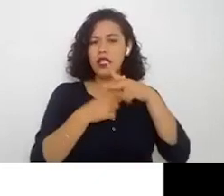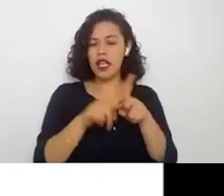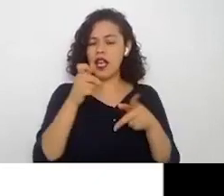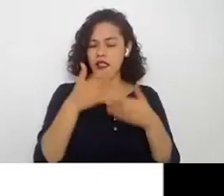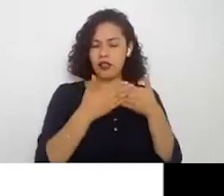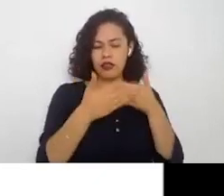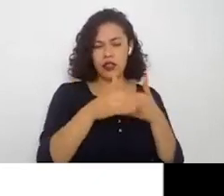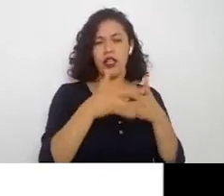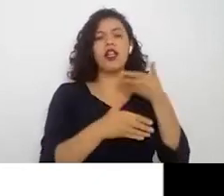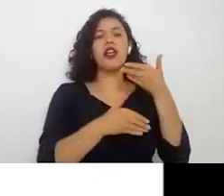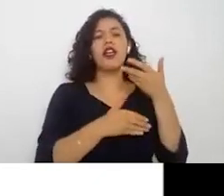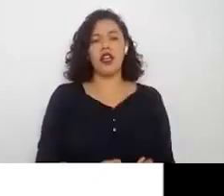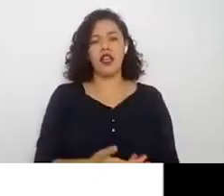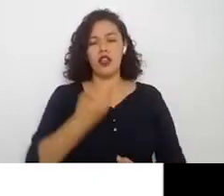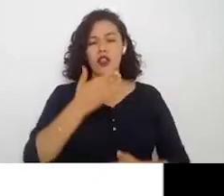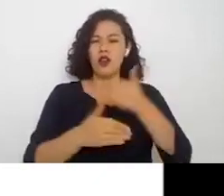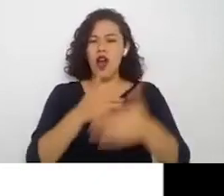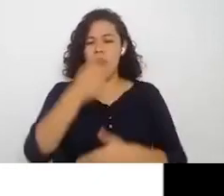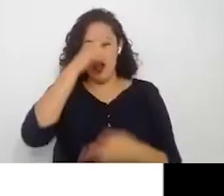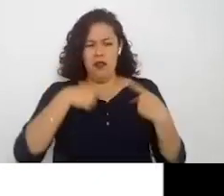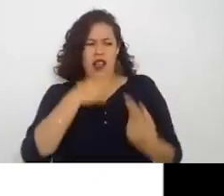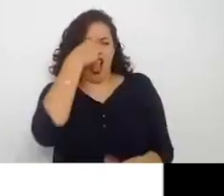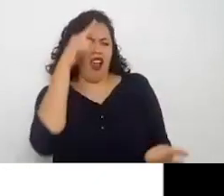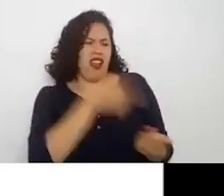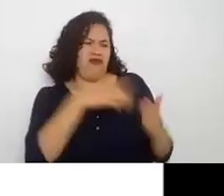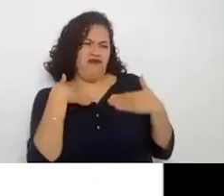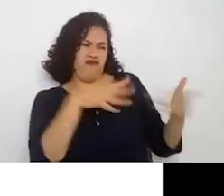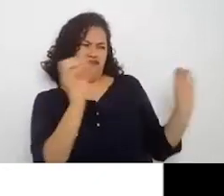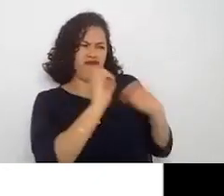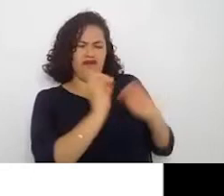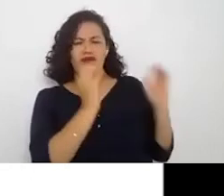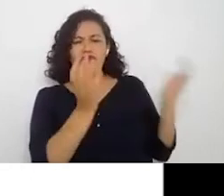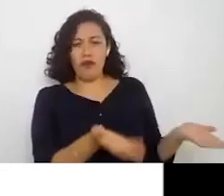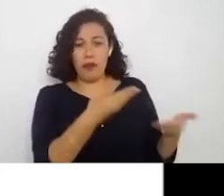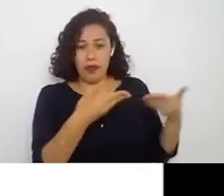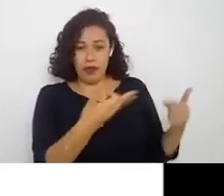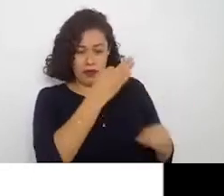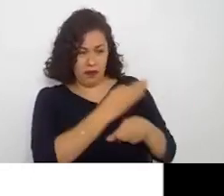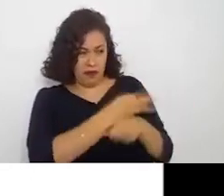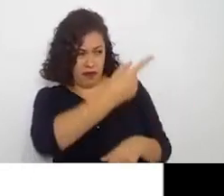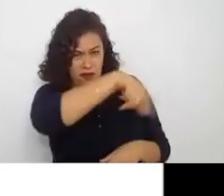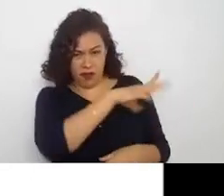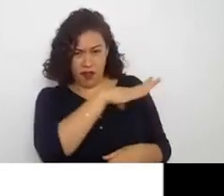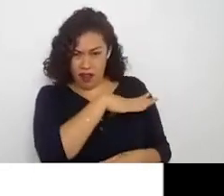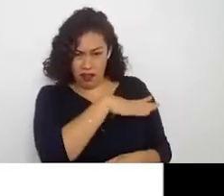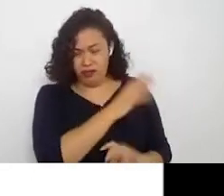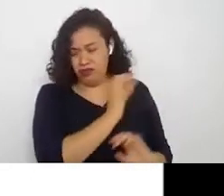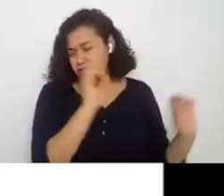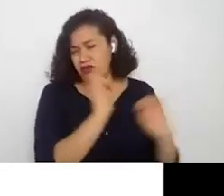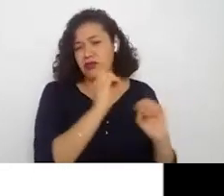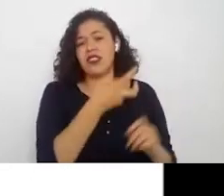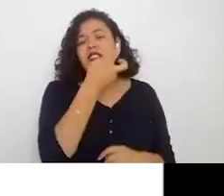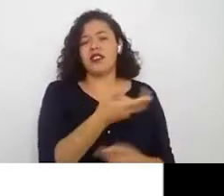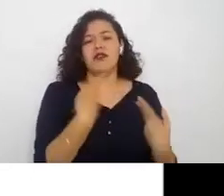mismo proceso de incredibilidad que tenemos actualmente, las organizaciones, es lo que ha disminuido que